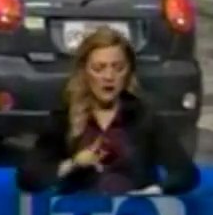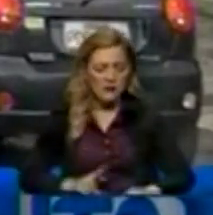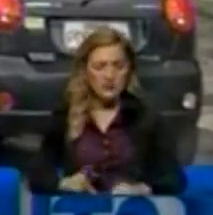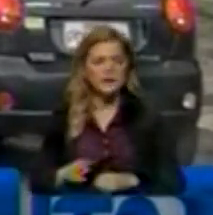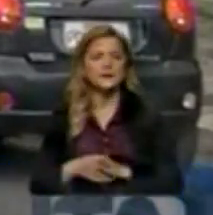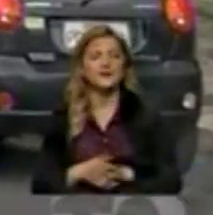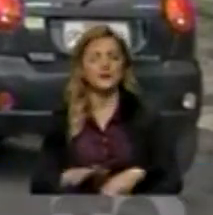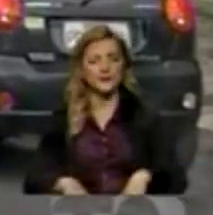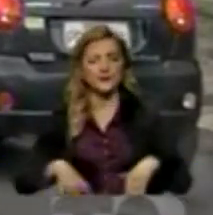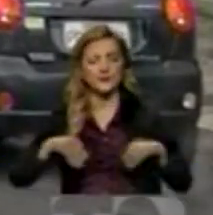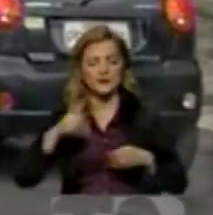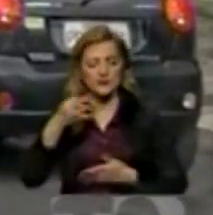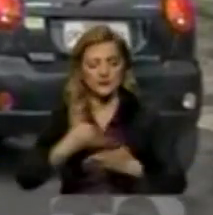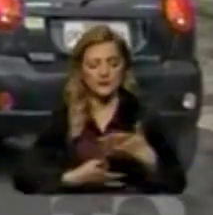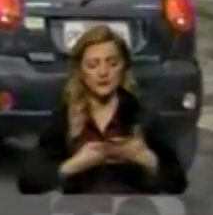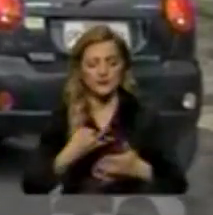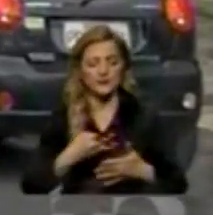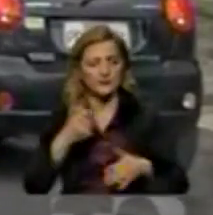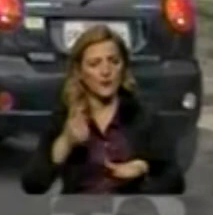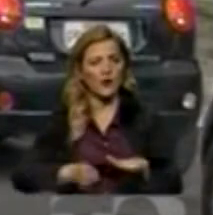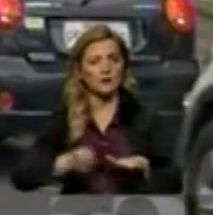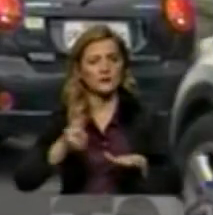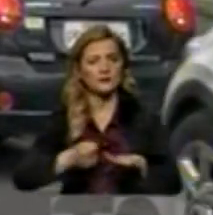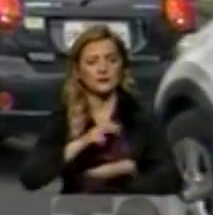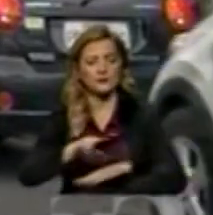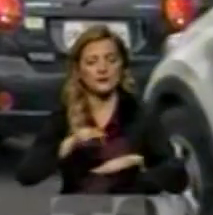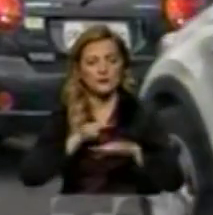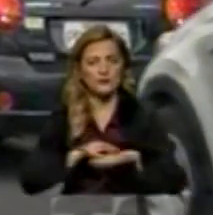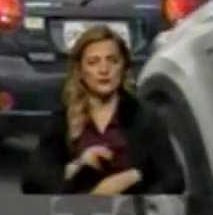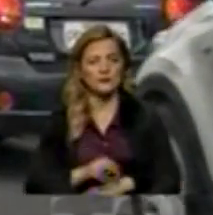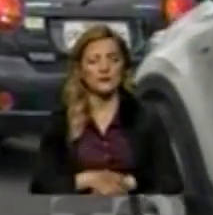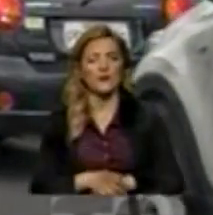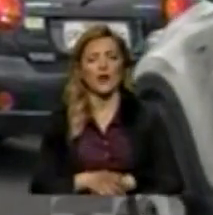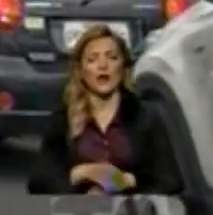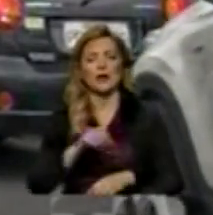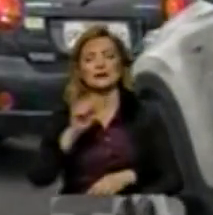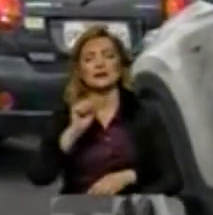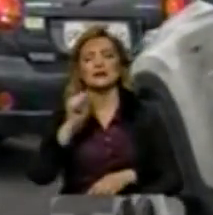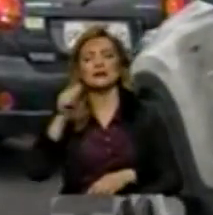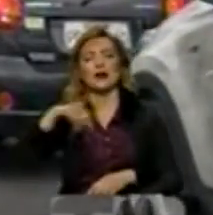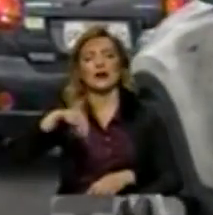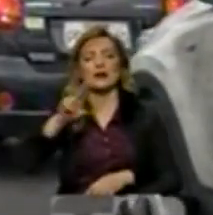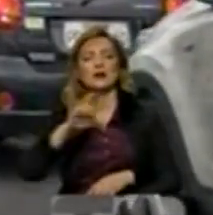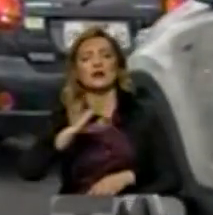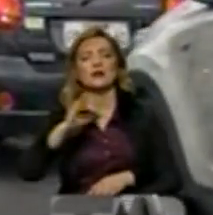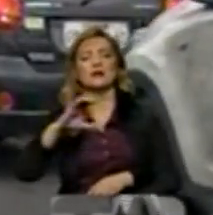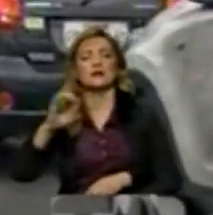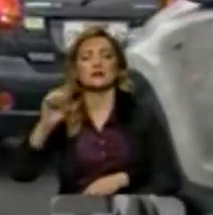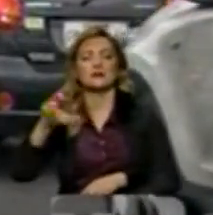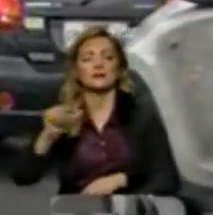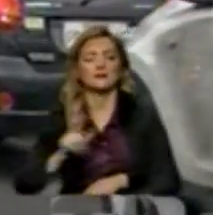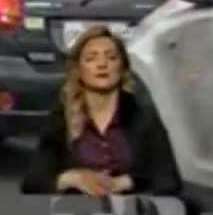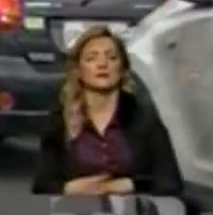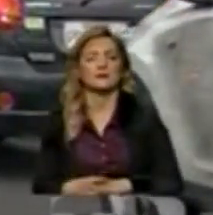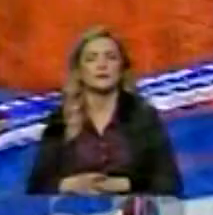fueron acogidos en su totalidad por el juez nacional, Iván Saquicela. En Quito, Fausto Yepes, 24 horas.